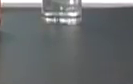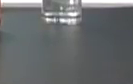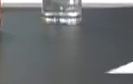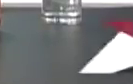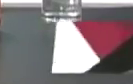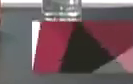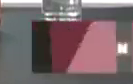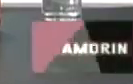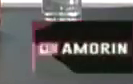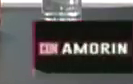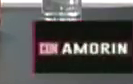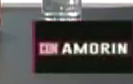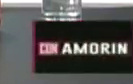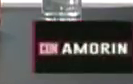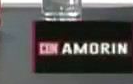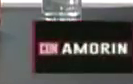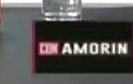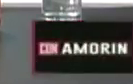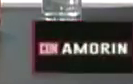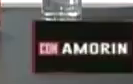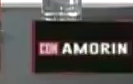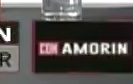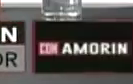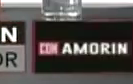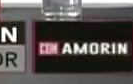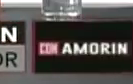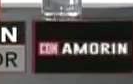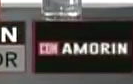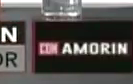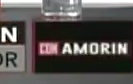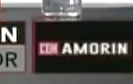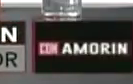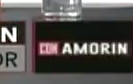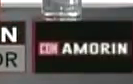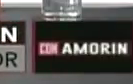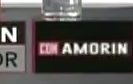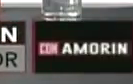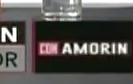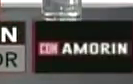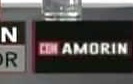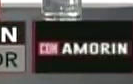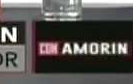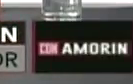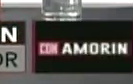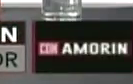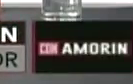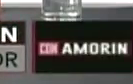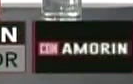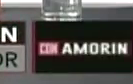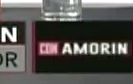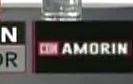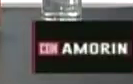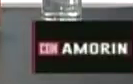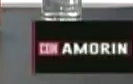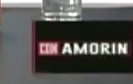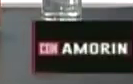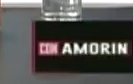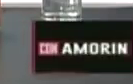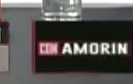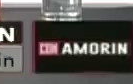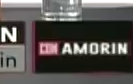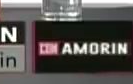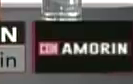Saludos, buenas noches, muy buenas noches. Hoy es el lunes 13 de agosto y cuando son las 7 con 12 minutos